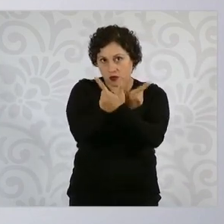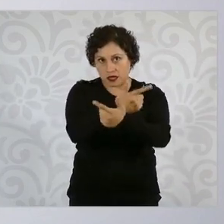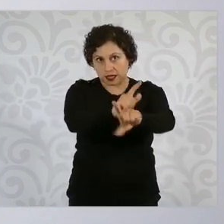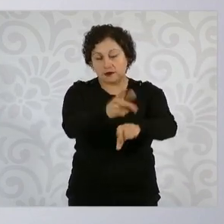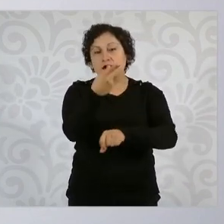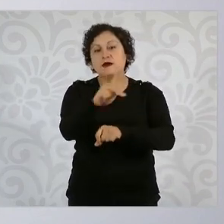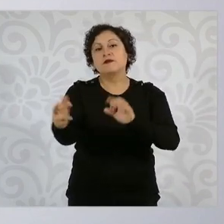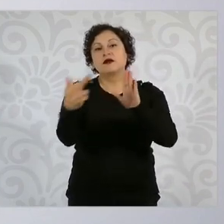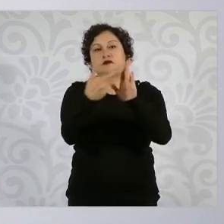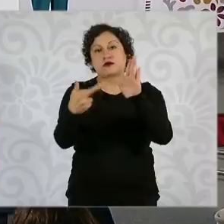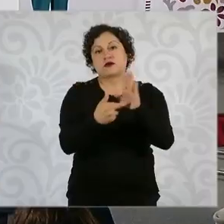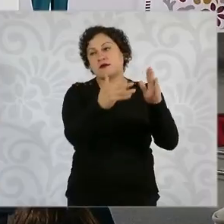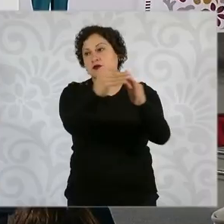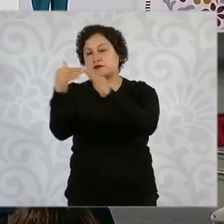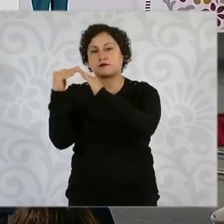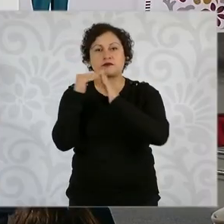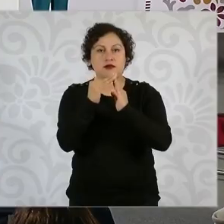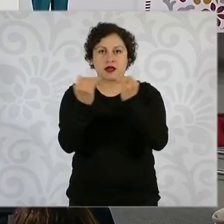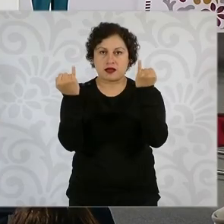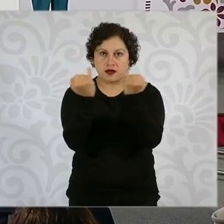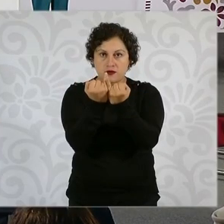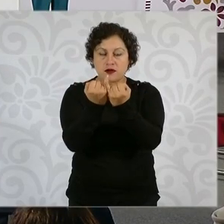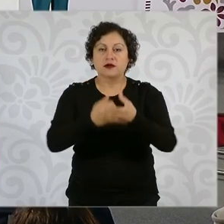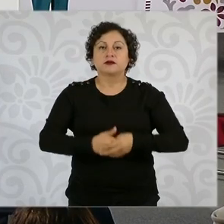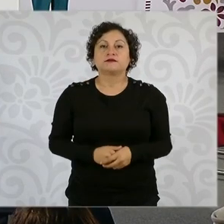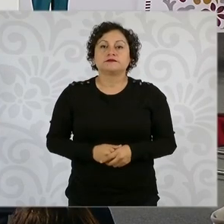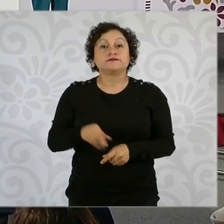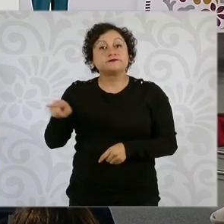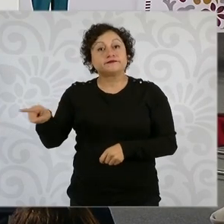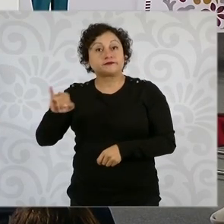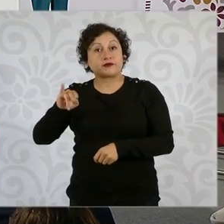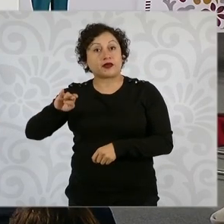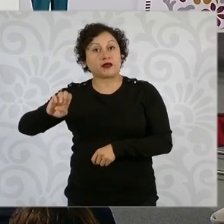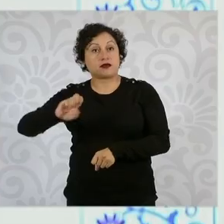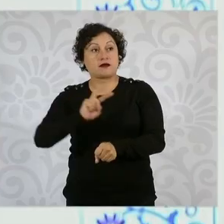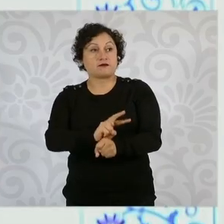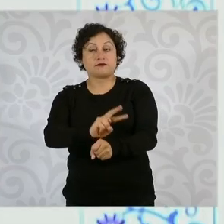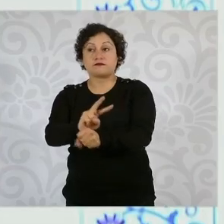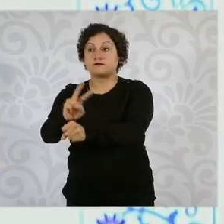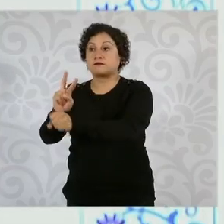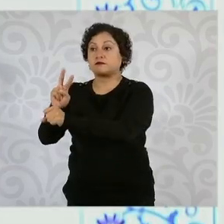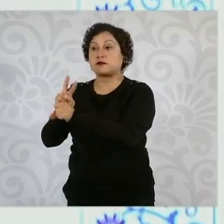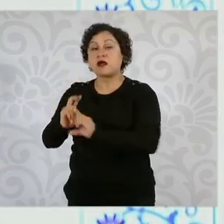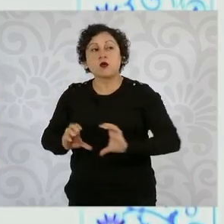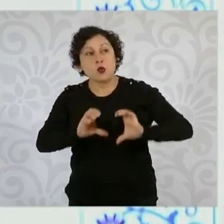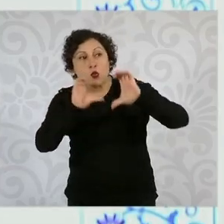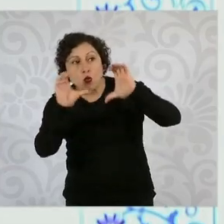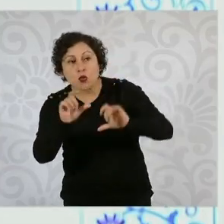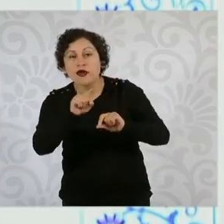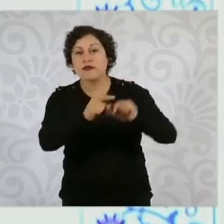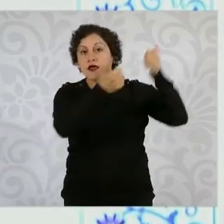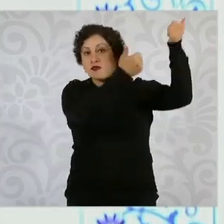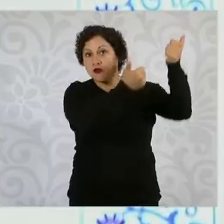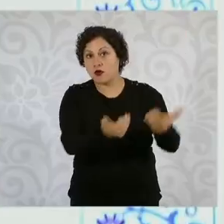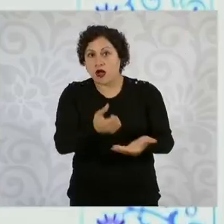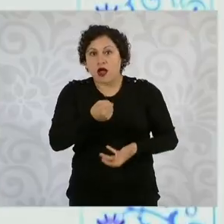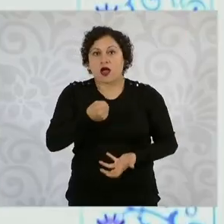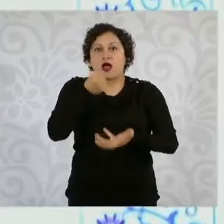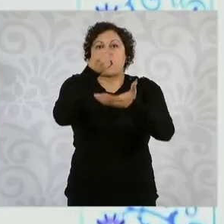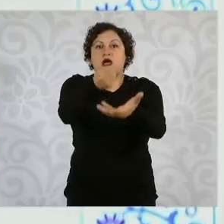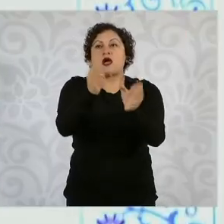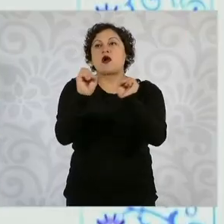condiciones de equidad. Deben vigilar que ninguna persona reciba financiamiento público o privado